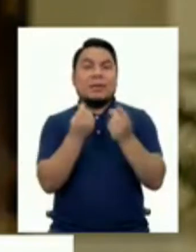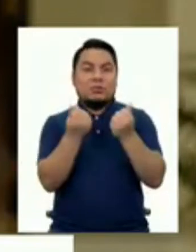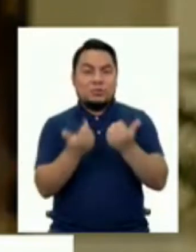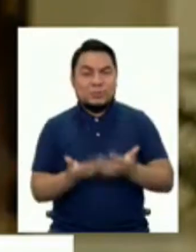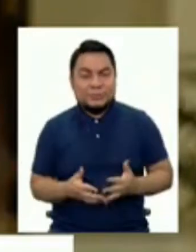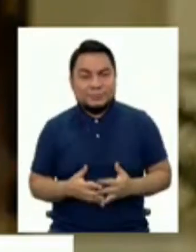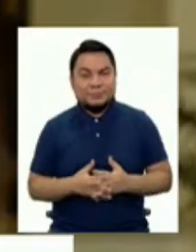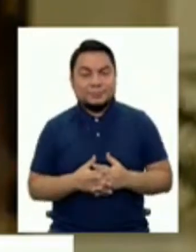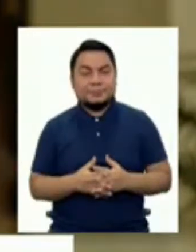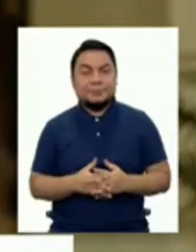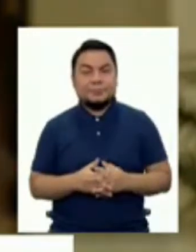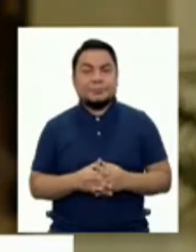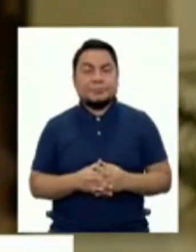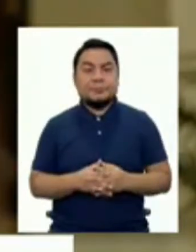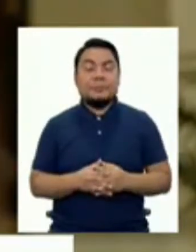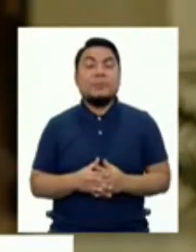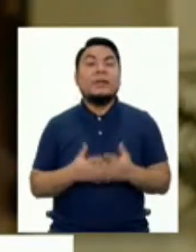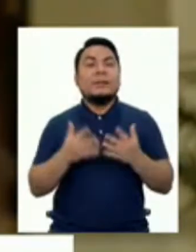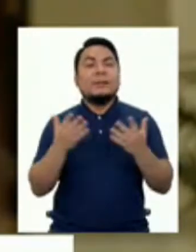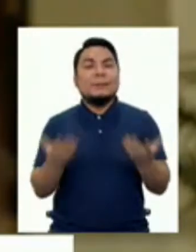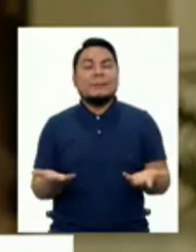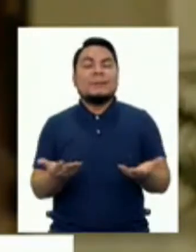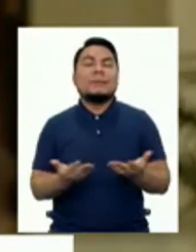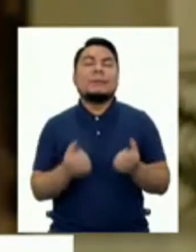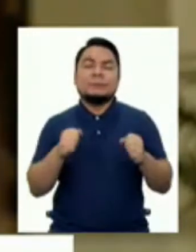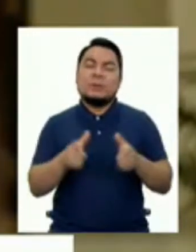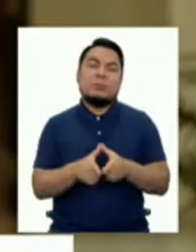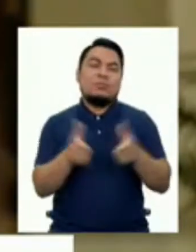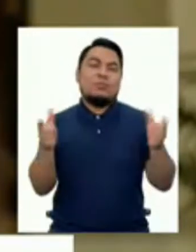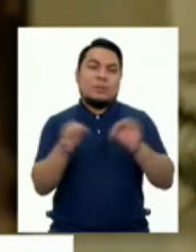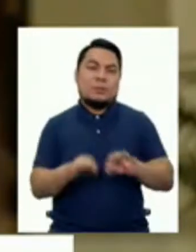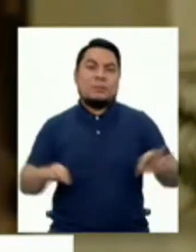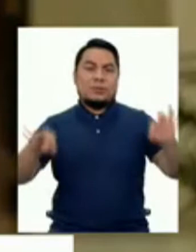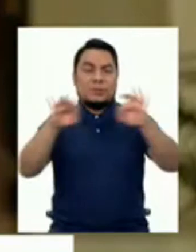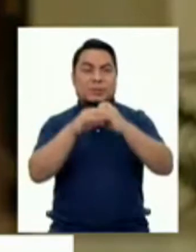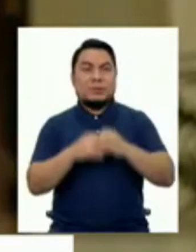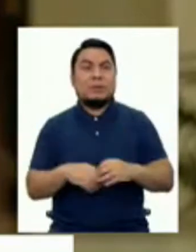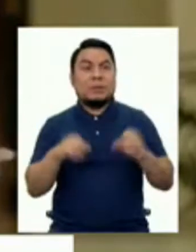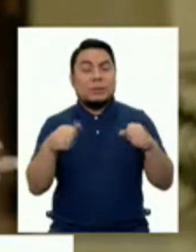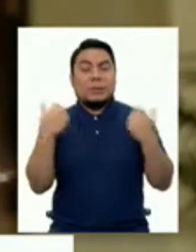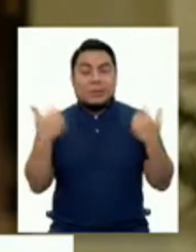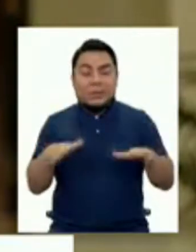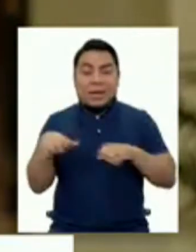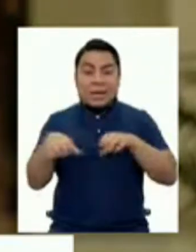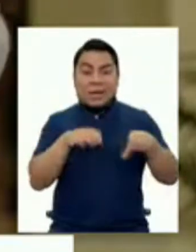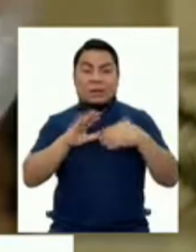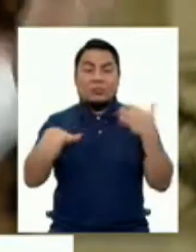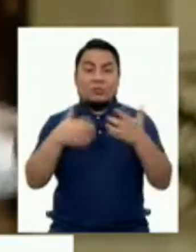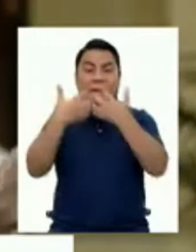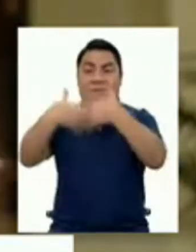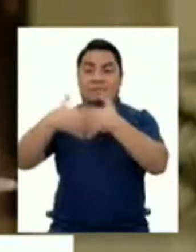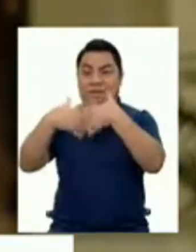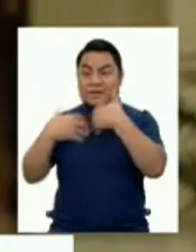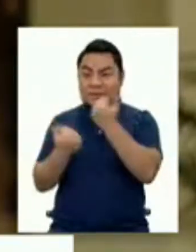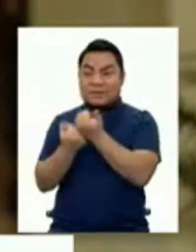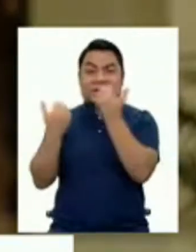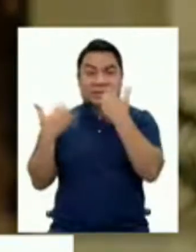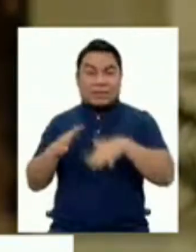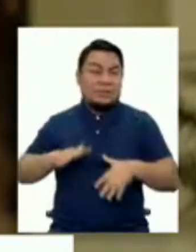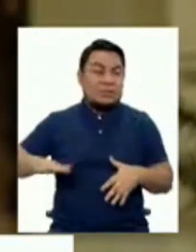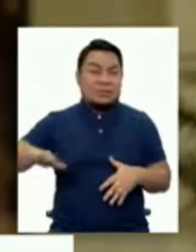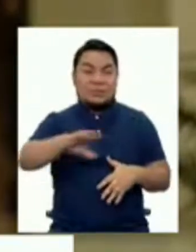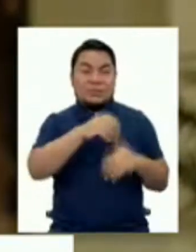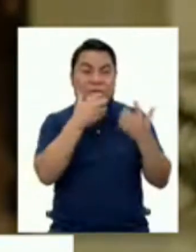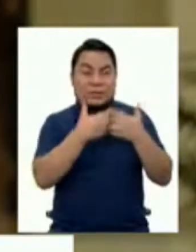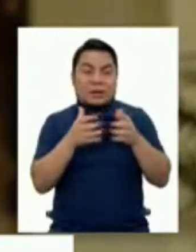económicas, productivas. Así que es sumamente importante. Y así como hemos hecho un FAE empresarial general para todas las